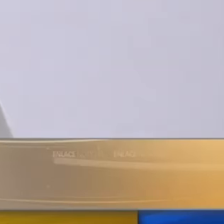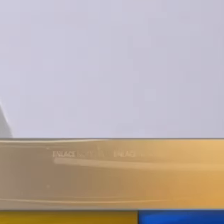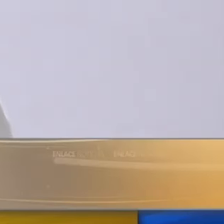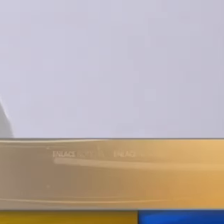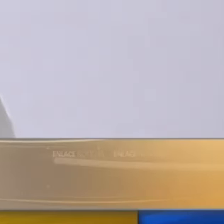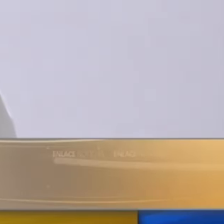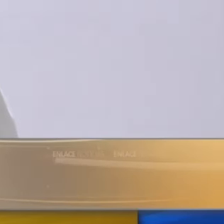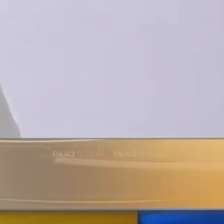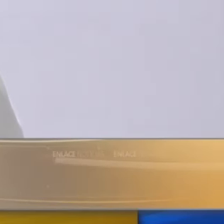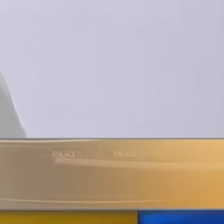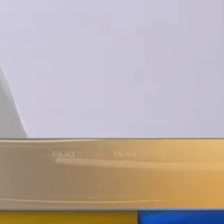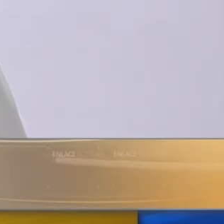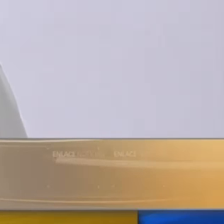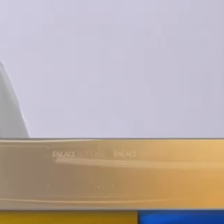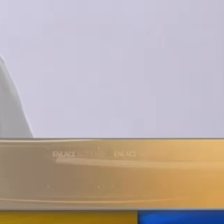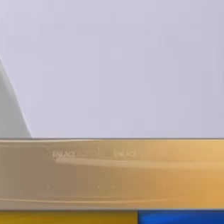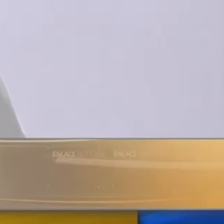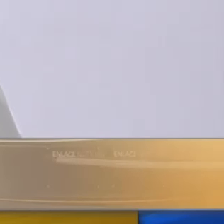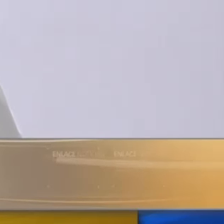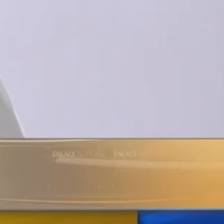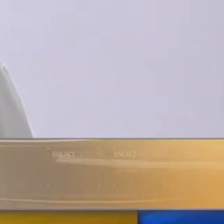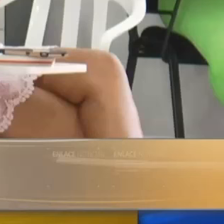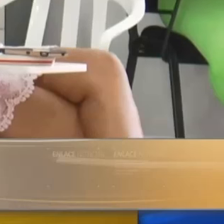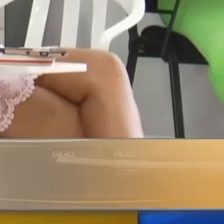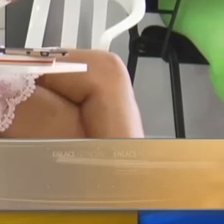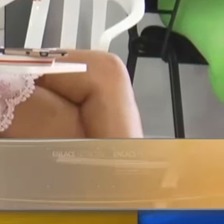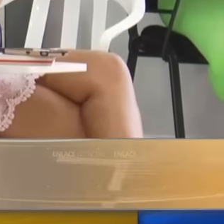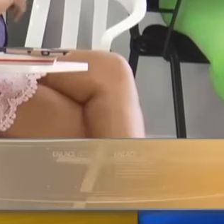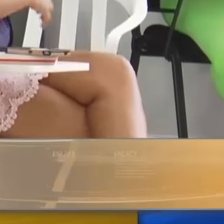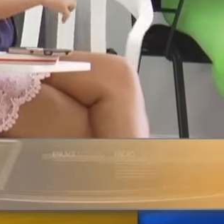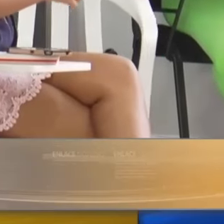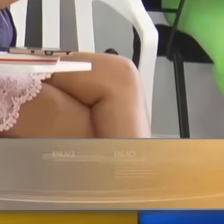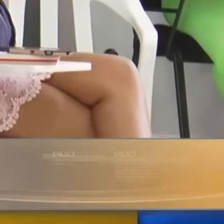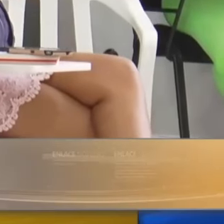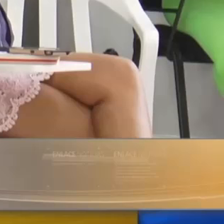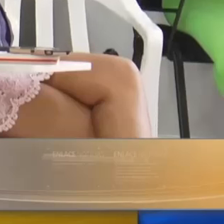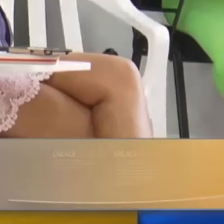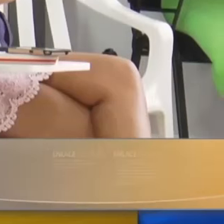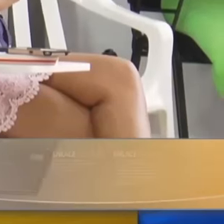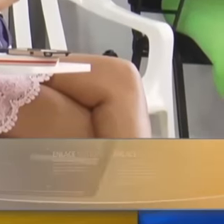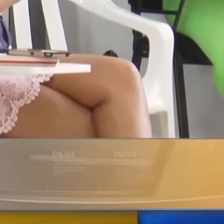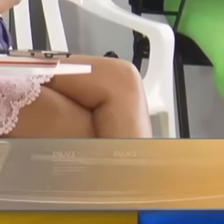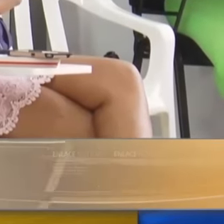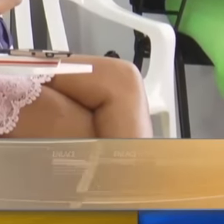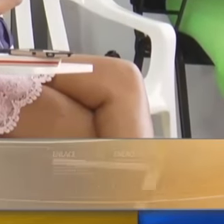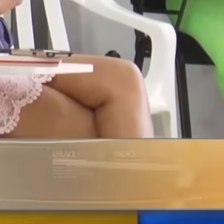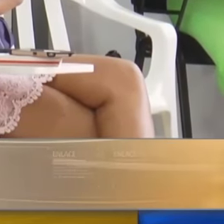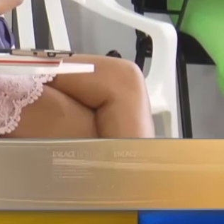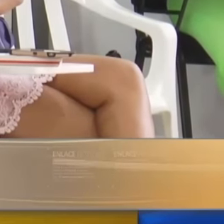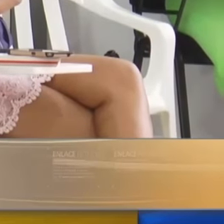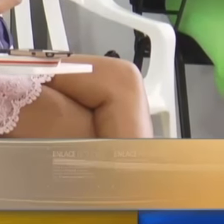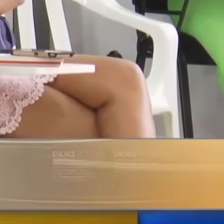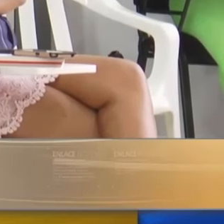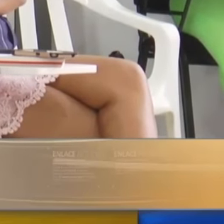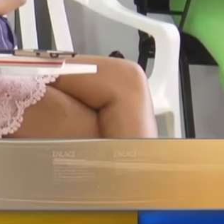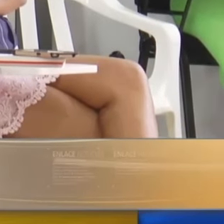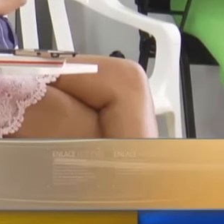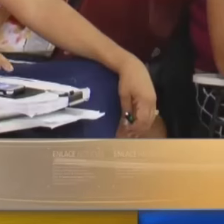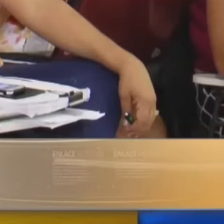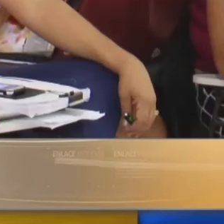Santander pidió cuentas al gobierno municipal sobre inversión y proyectos que se hacen en beneficio de las más de 54.700 víctimas que tiene Barranca